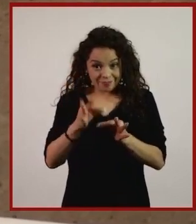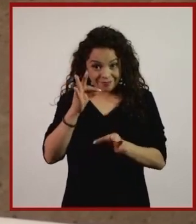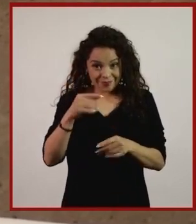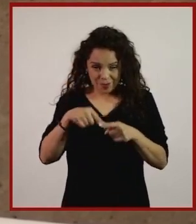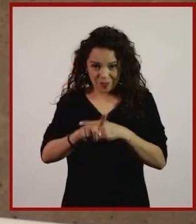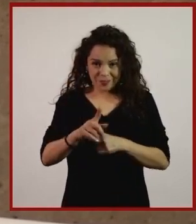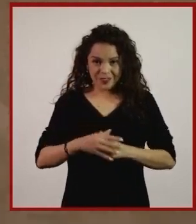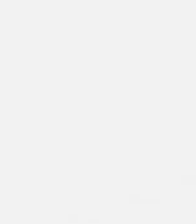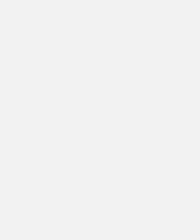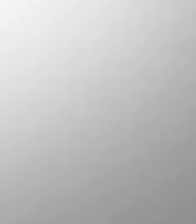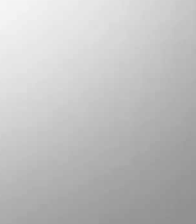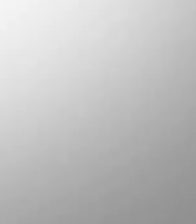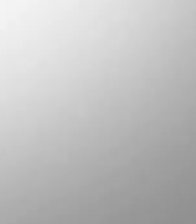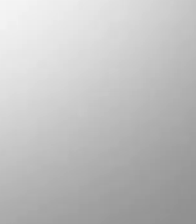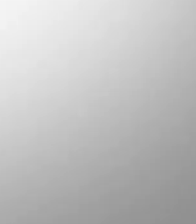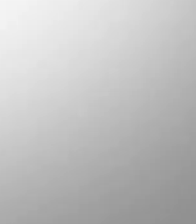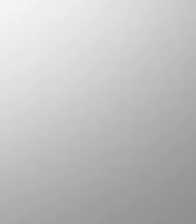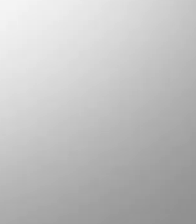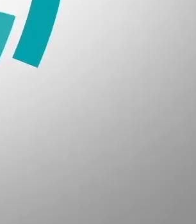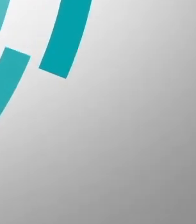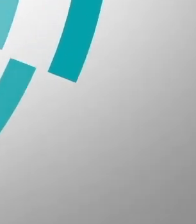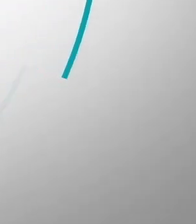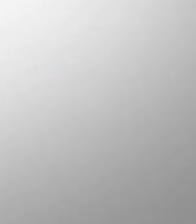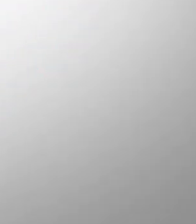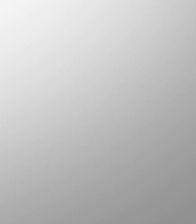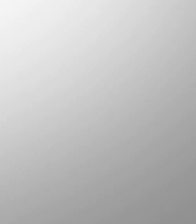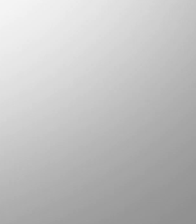lujo? Comenzamos.